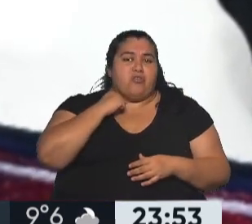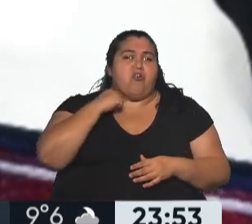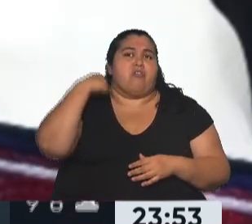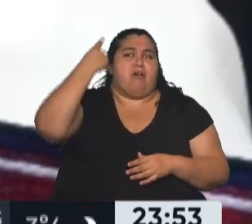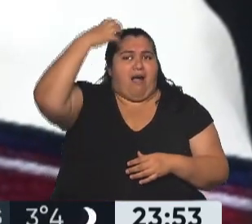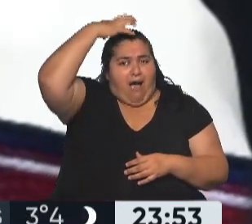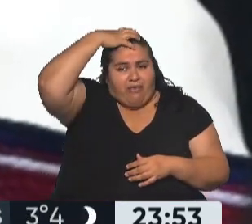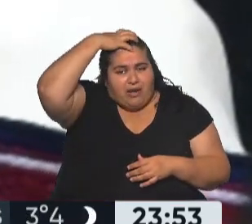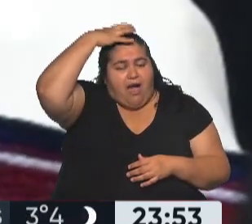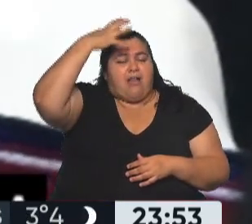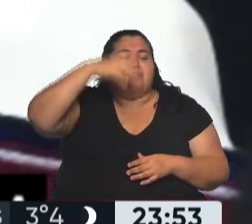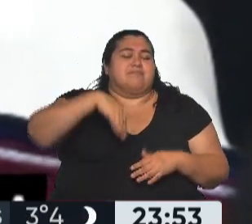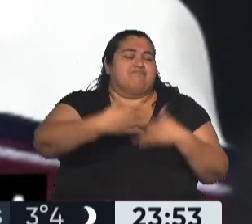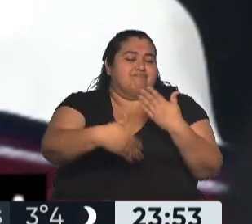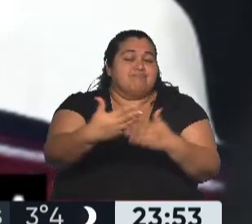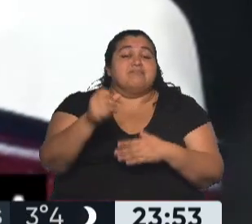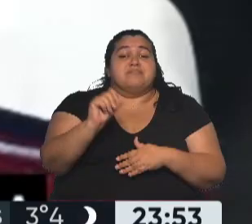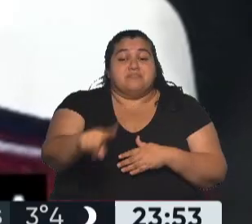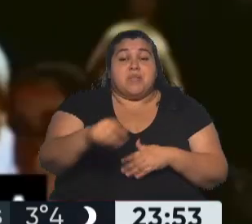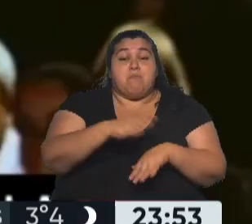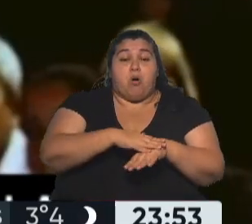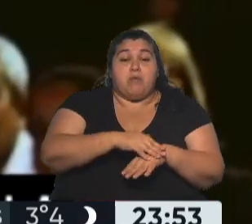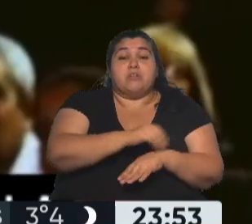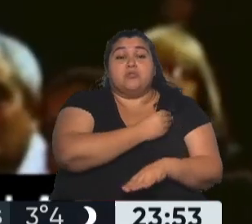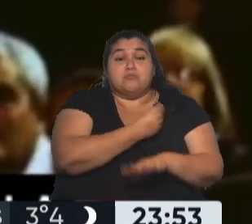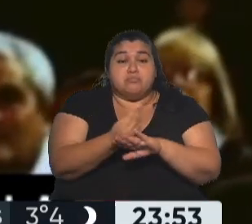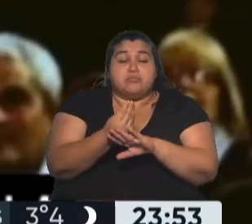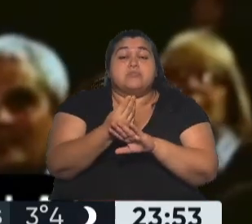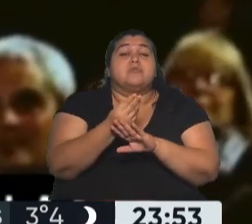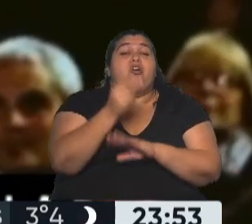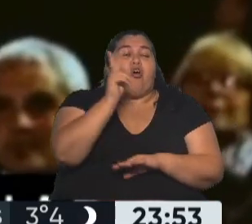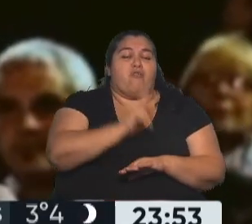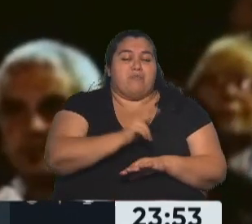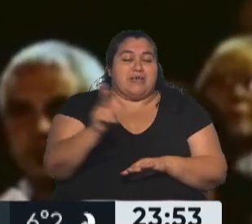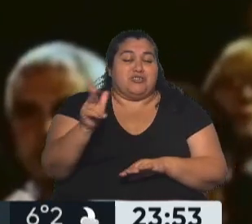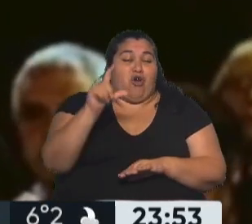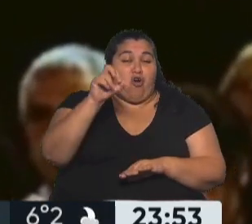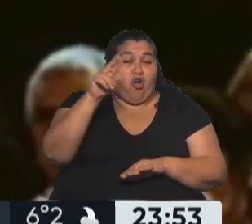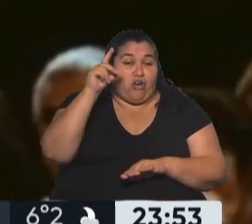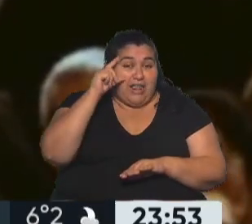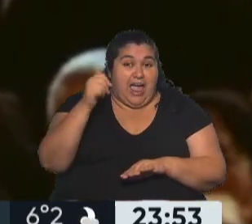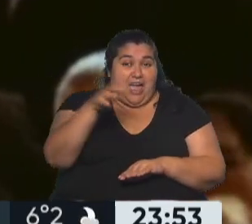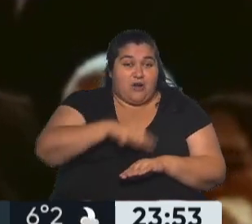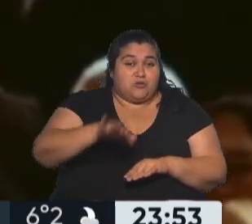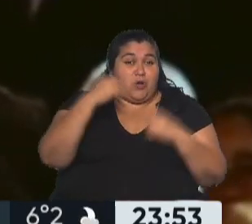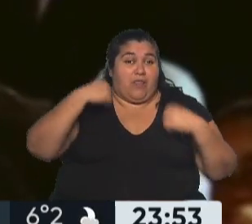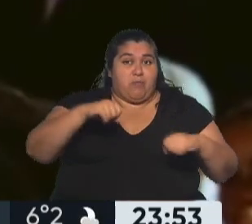cardenal. Cuando le concedió el sacramento de la confirmación a Ángel Correa en la capilla de Ciudad Deportiva.